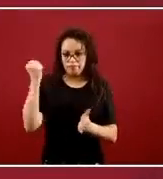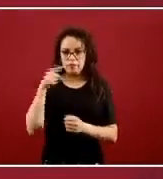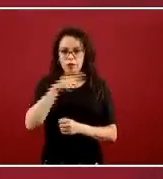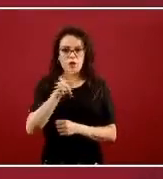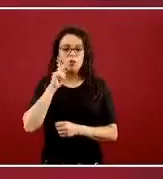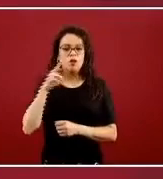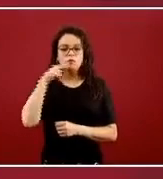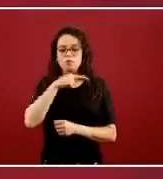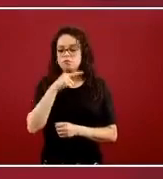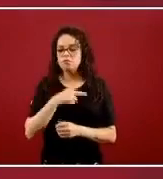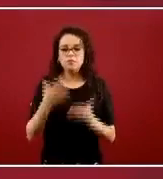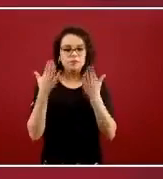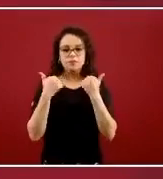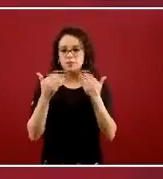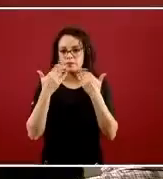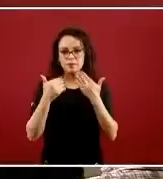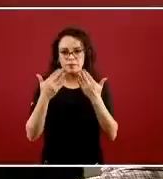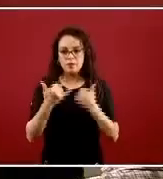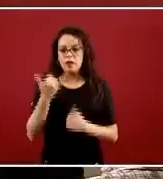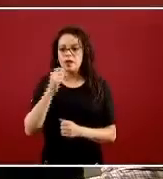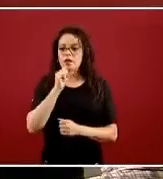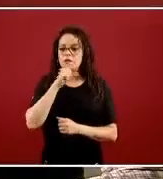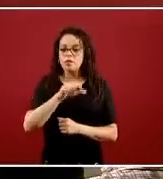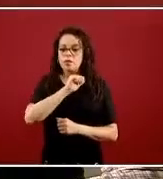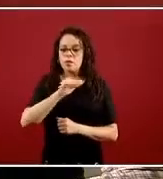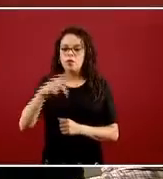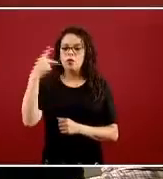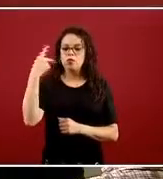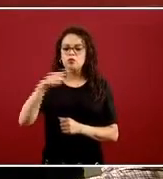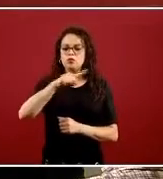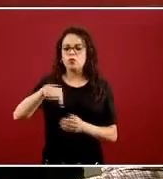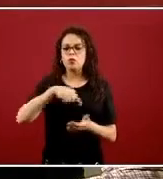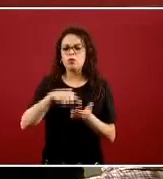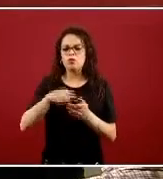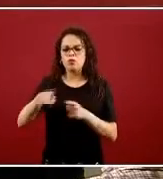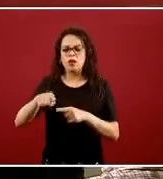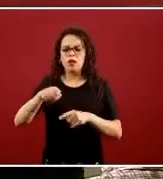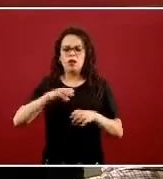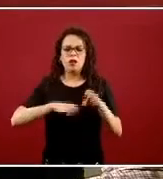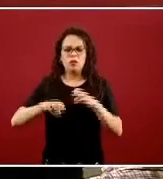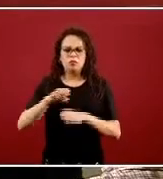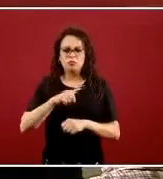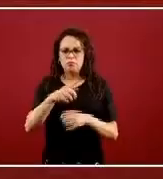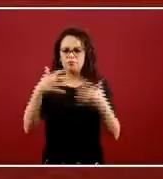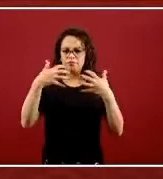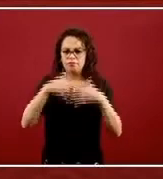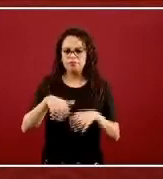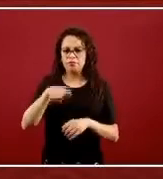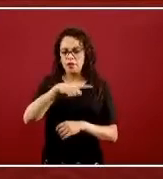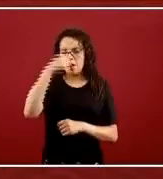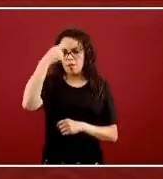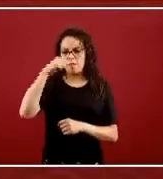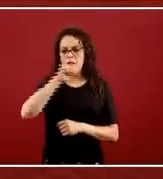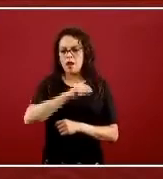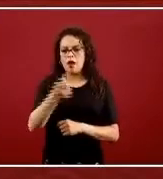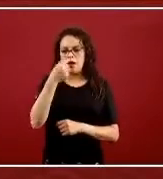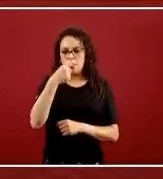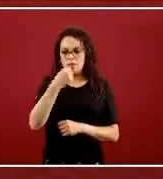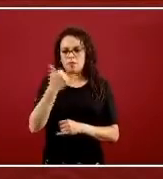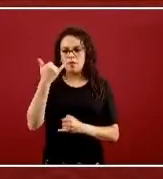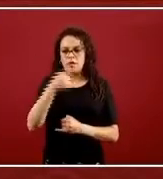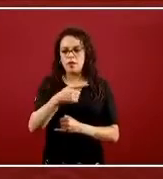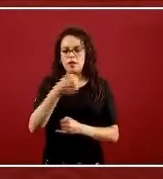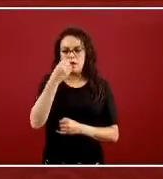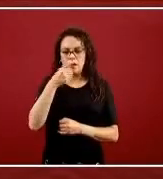también que la Agencia de Fármacos y Alimentos, de Regulación de Fármacos y Alimentos de Estados Unidos, conocida por sus siglas